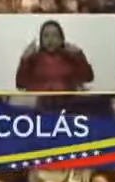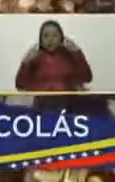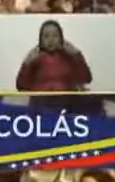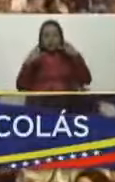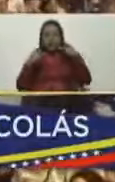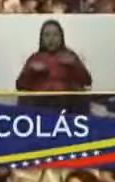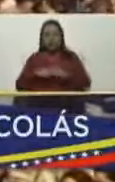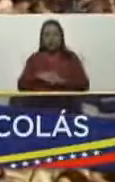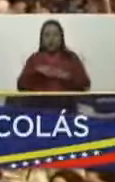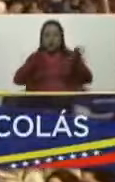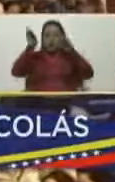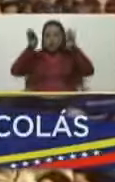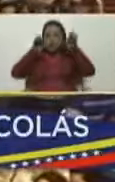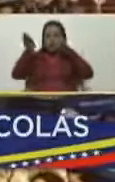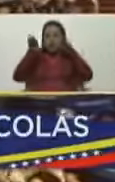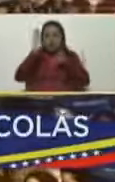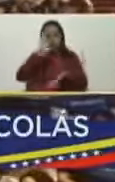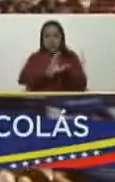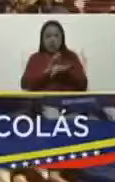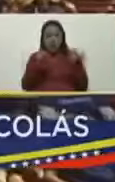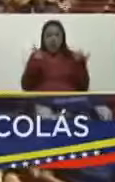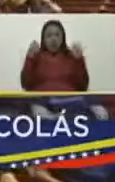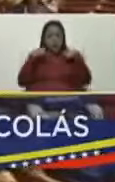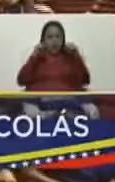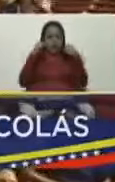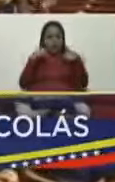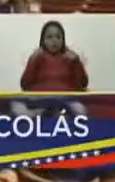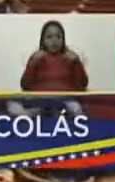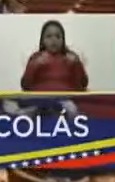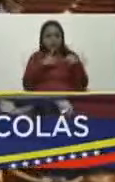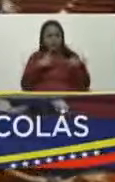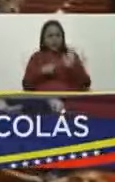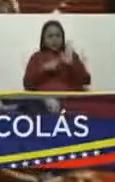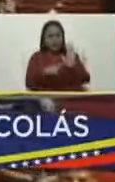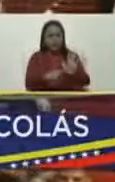si se quiere, de ensayo. Sí. Y me gustaría que le muestre la